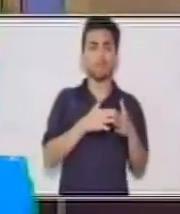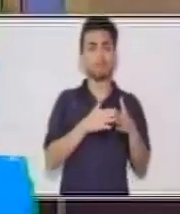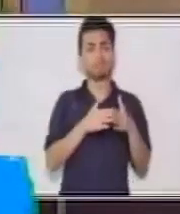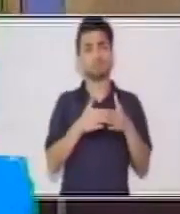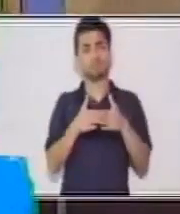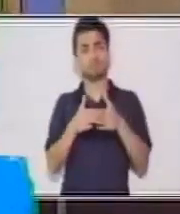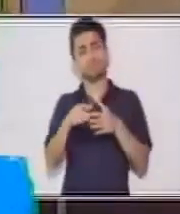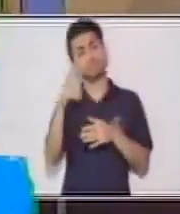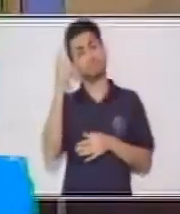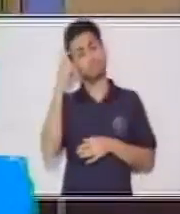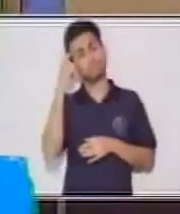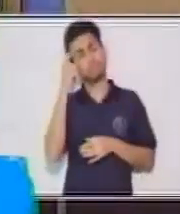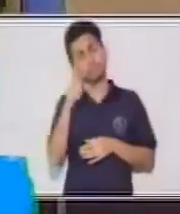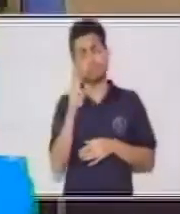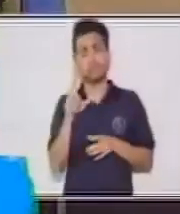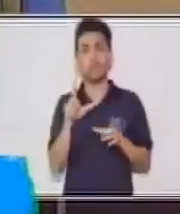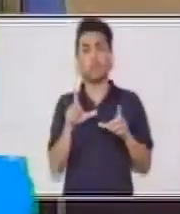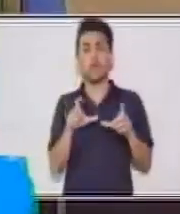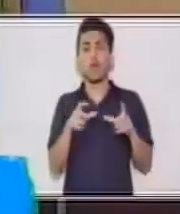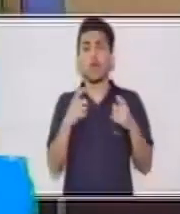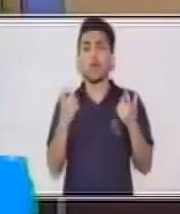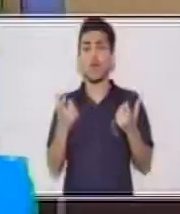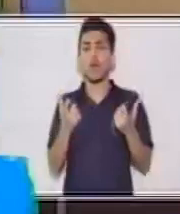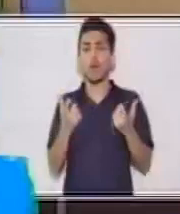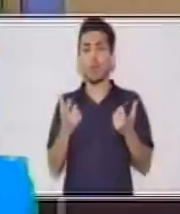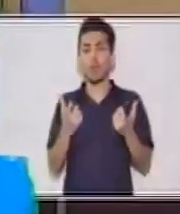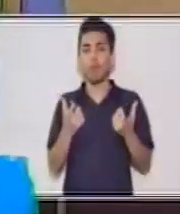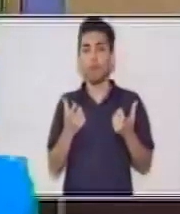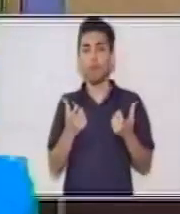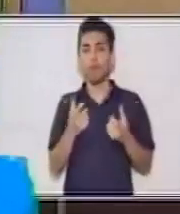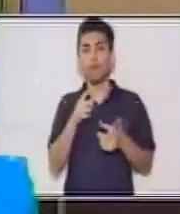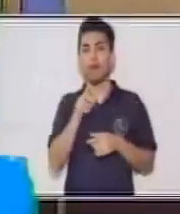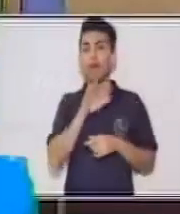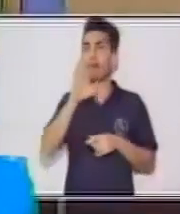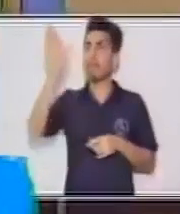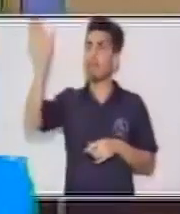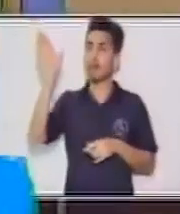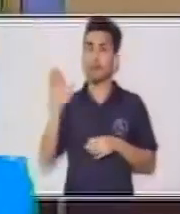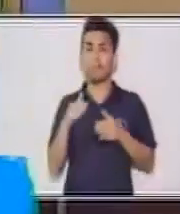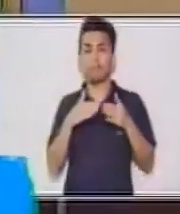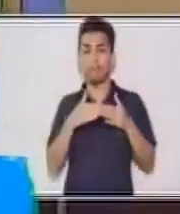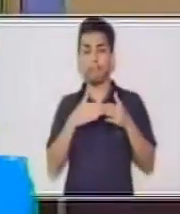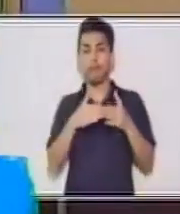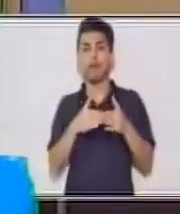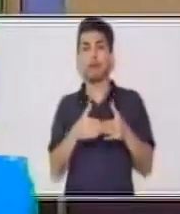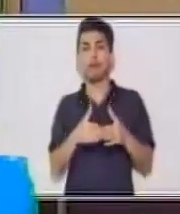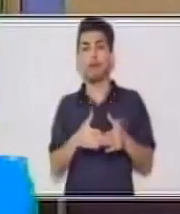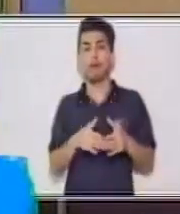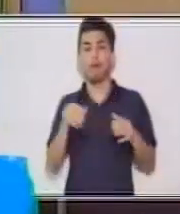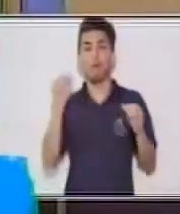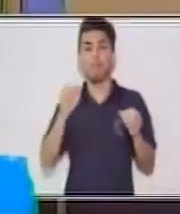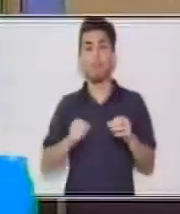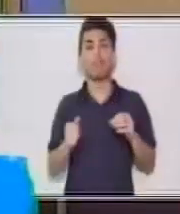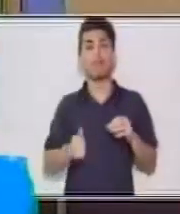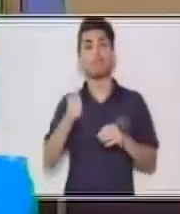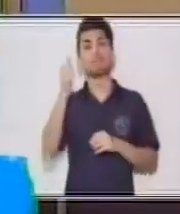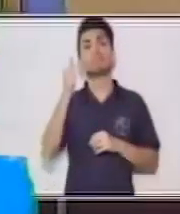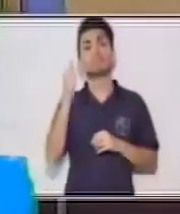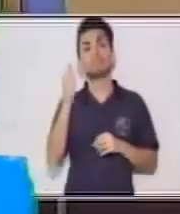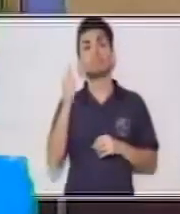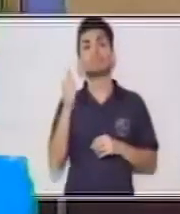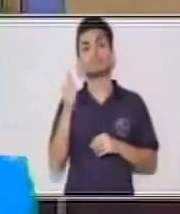pensar cómo es que los aviones y los barcos pues logran